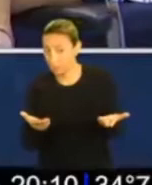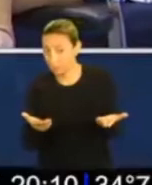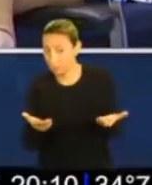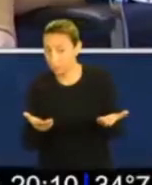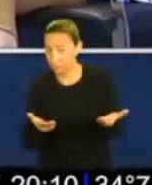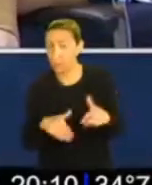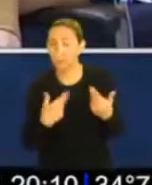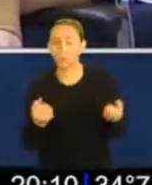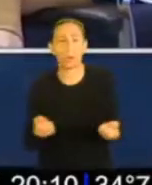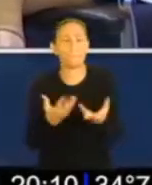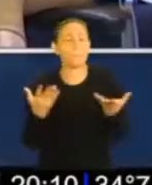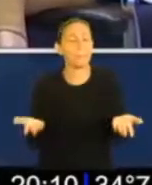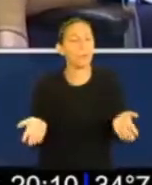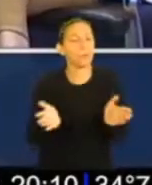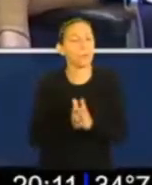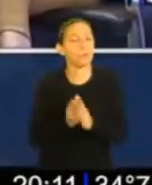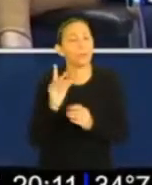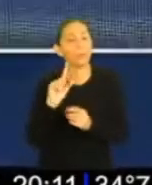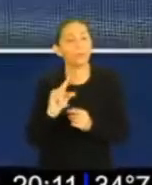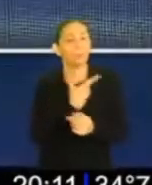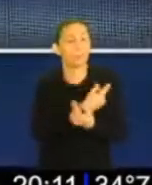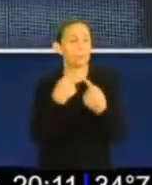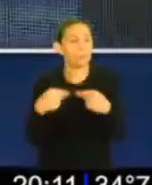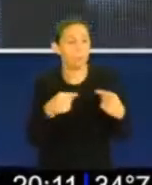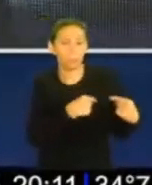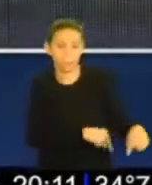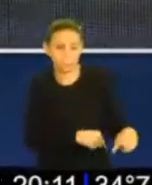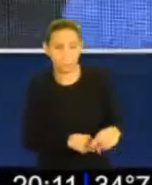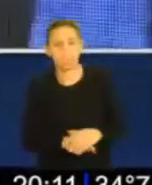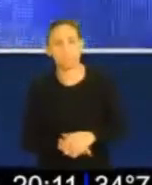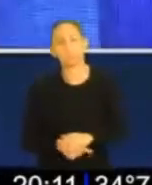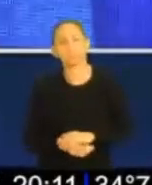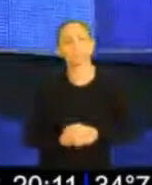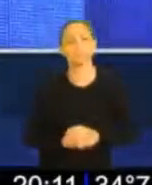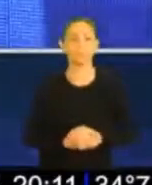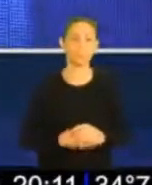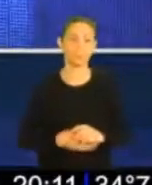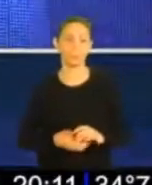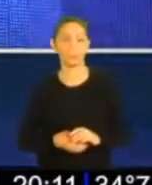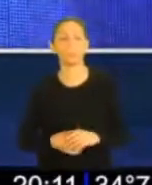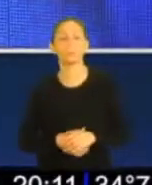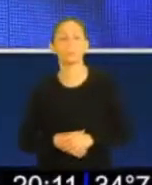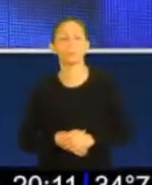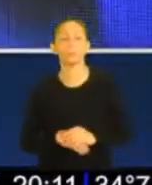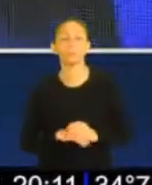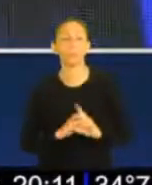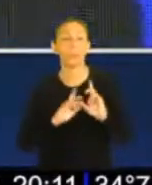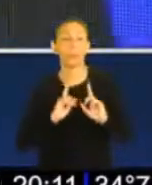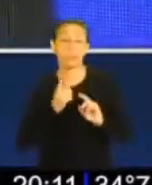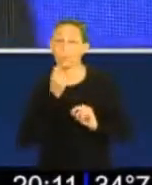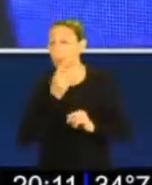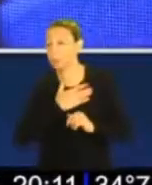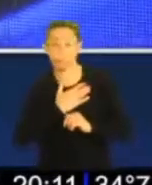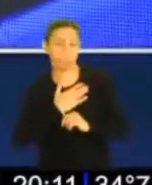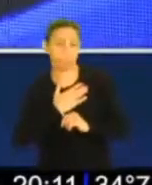dan mucho más defensa que el sistema homólogo, que seríamos de 2 vacunas iguales. Perfecto. Lo mismo que